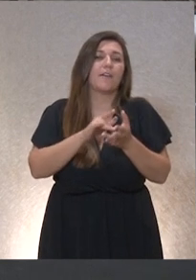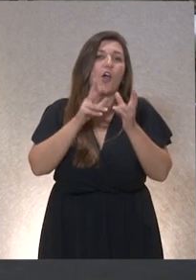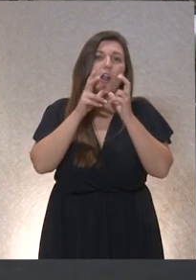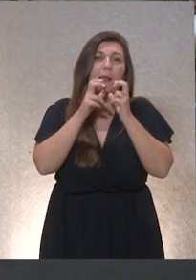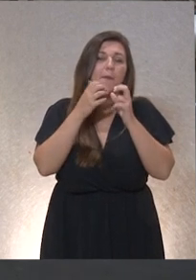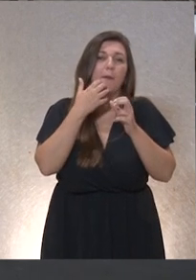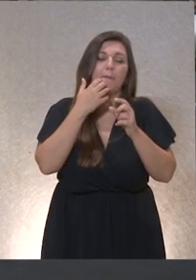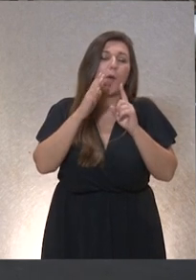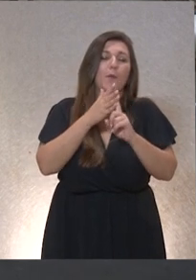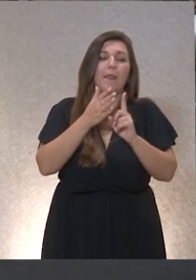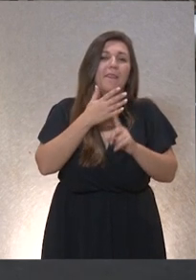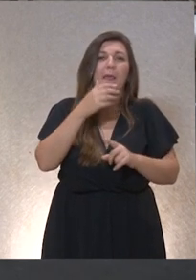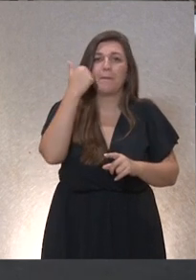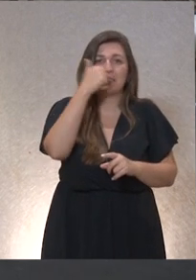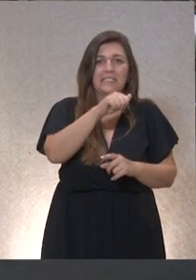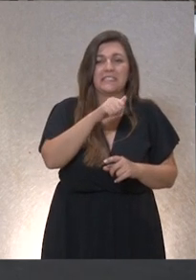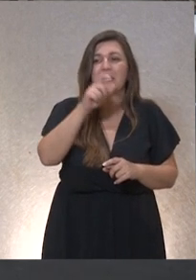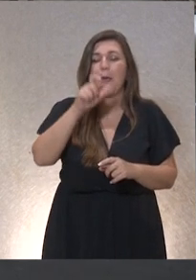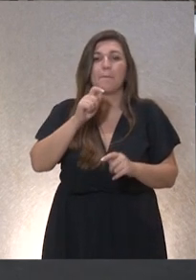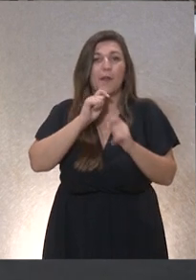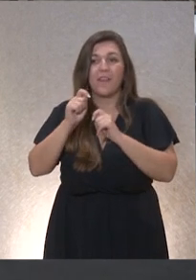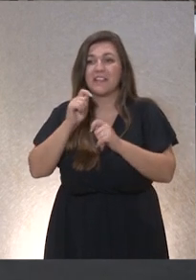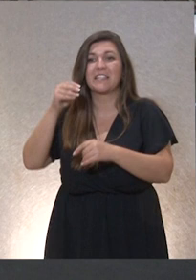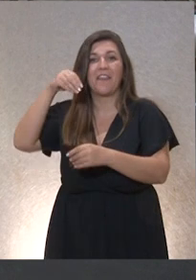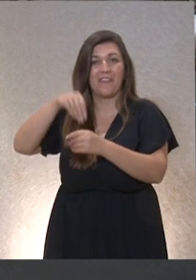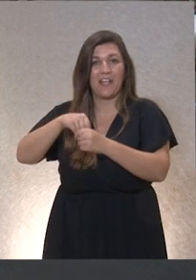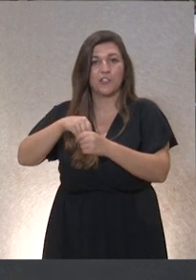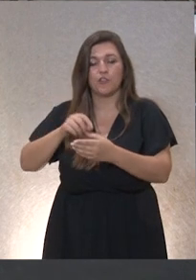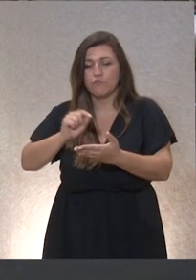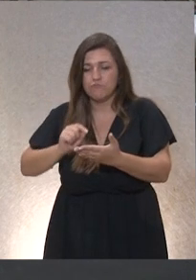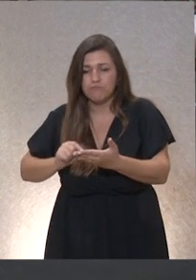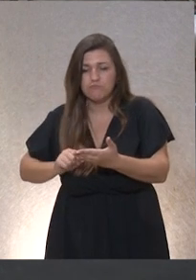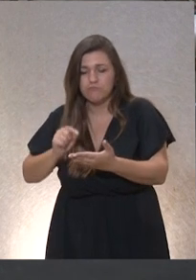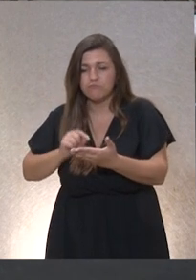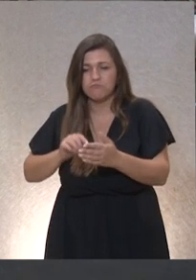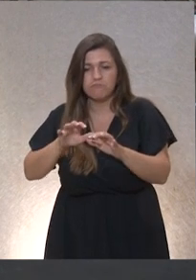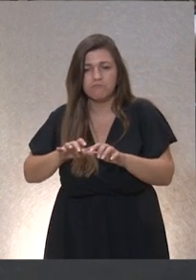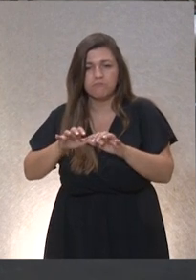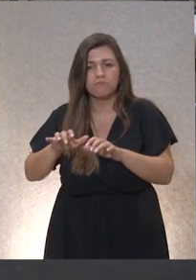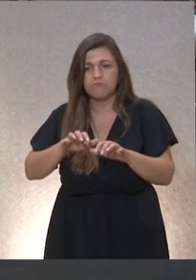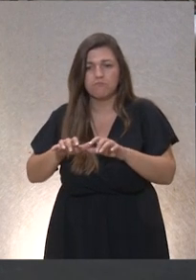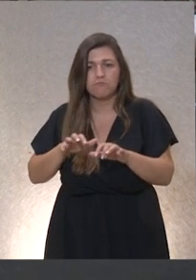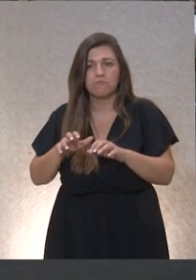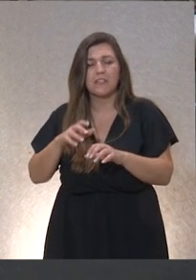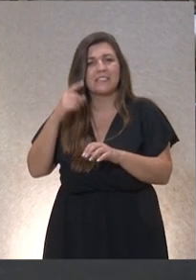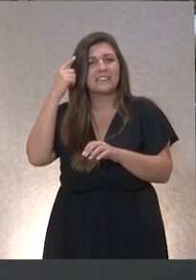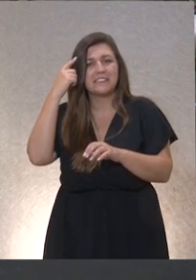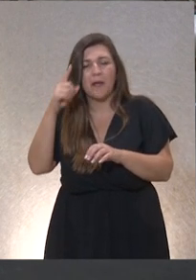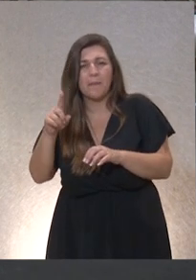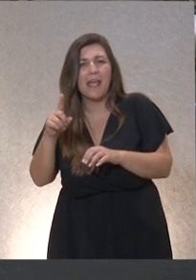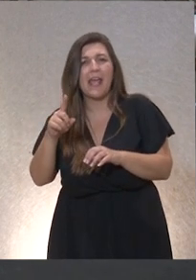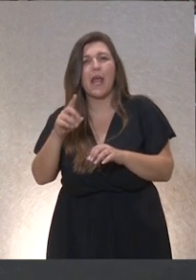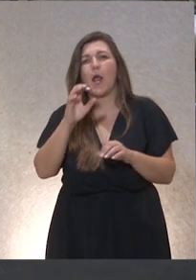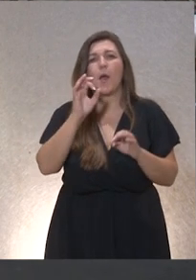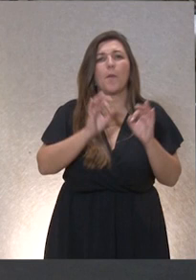con la violencia machista tenías varios periodistas en la redacción preparados para saber que hay desproporción entre la